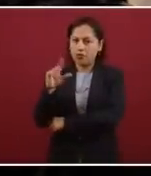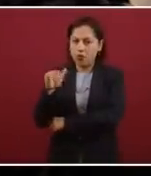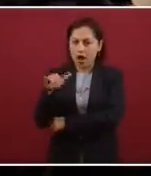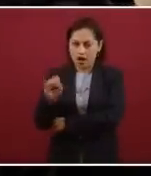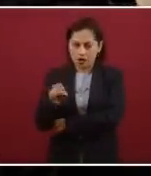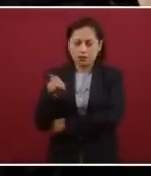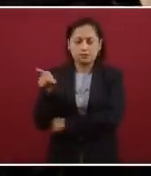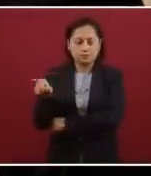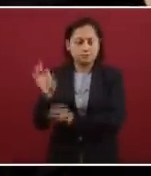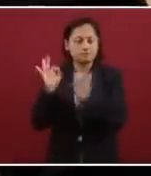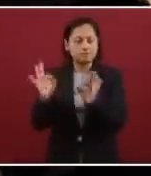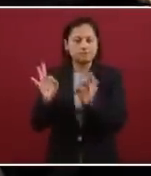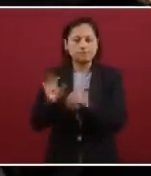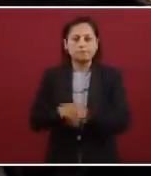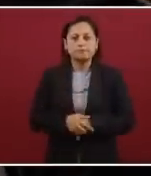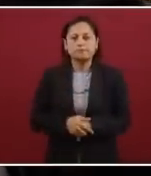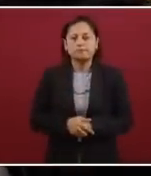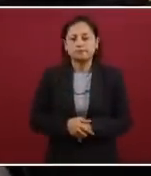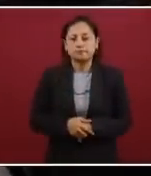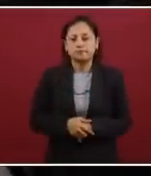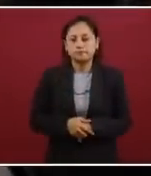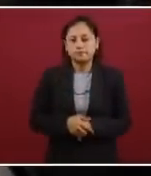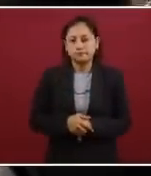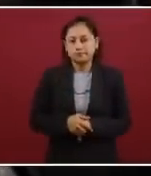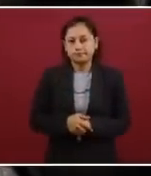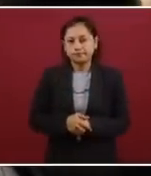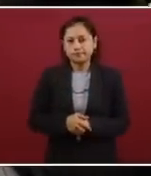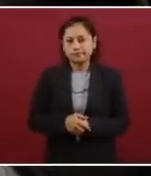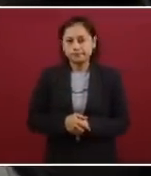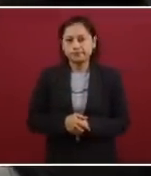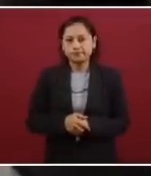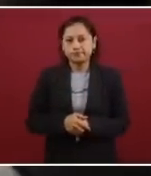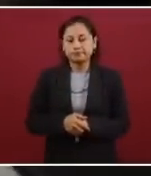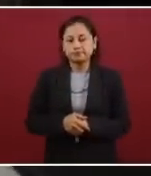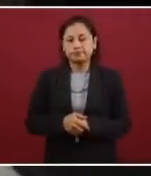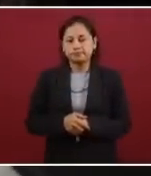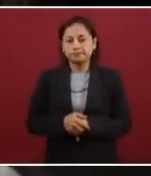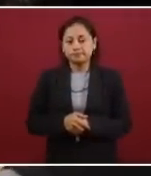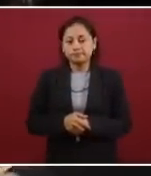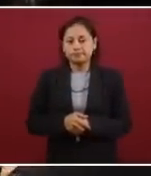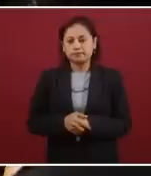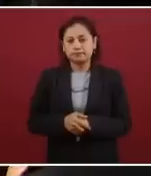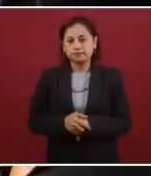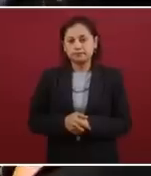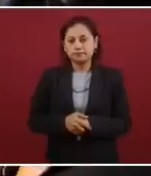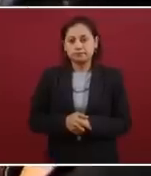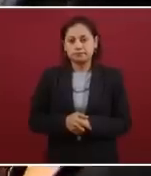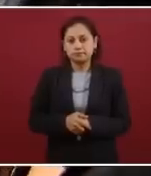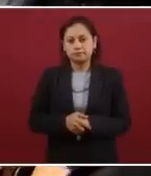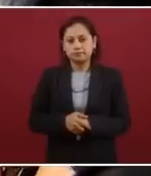Es ya. Se conoce históricamente